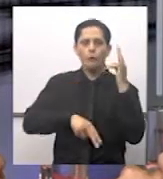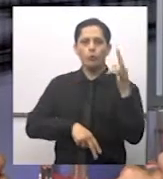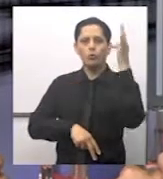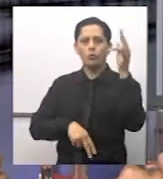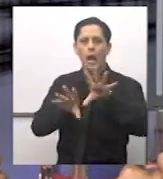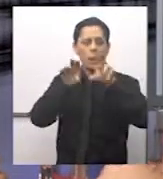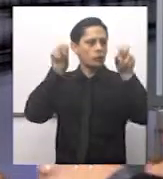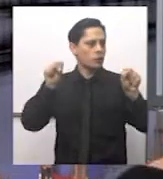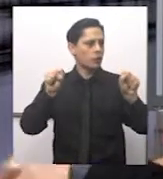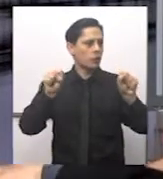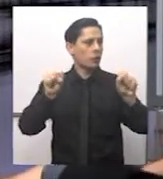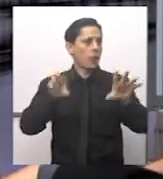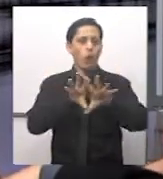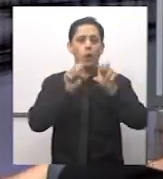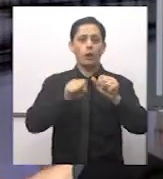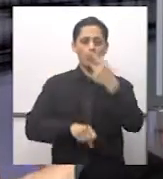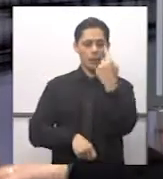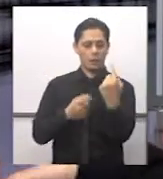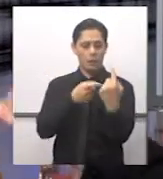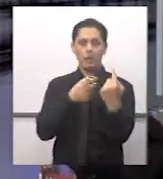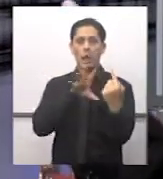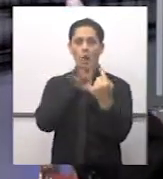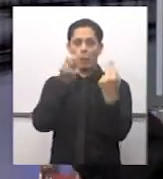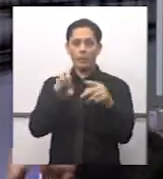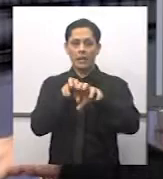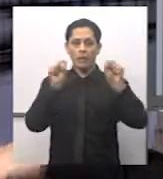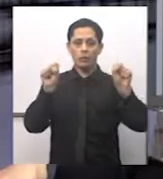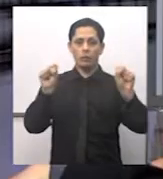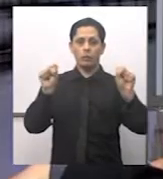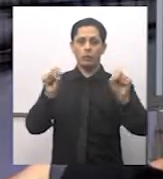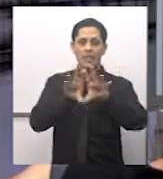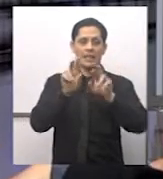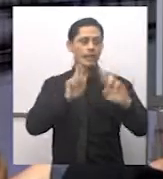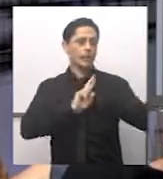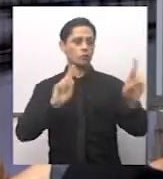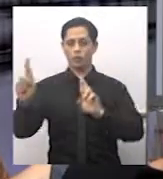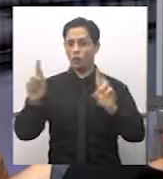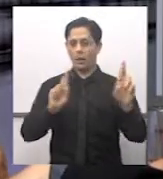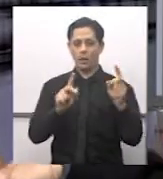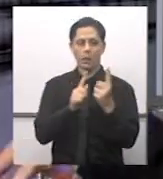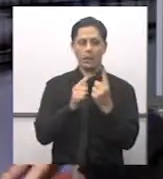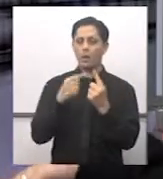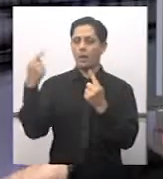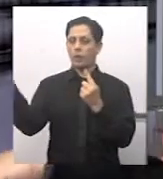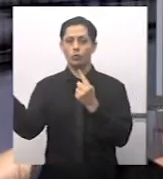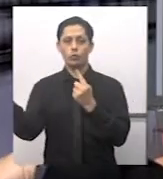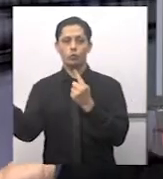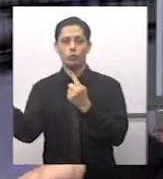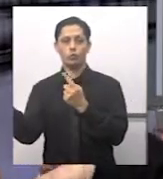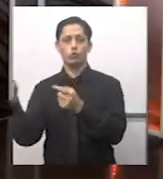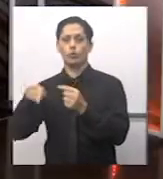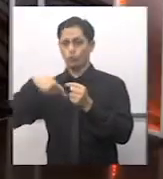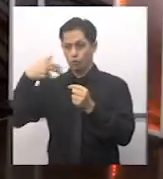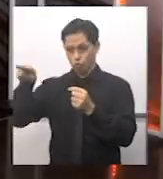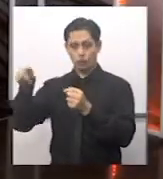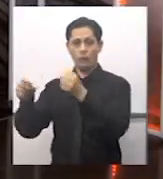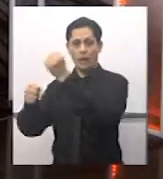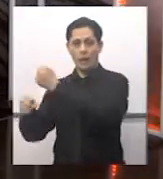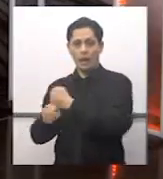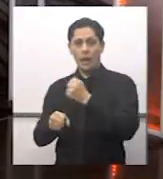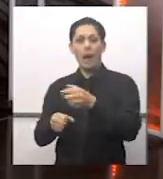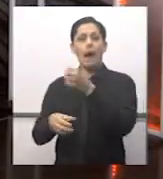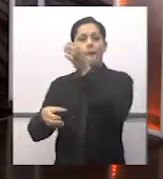concesionarios deben hacerse cargo íntegramente de las relaciones, relaciones con sus trabajadores. Porque se planteó el tema de